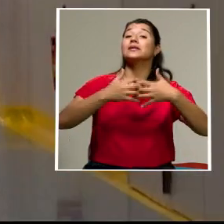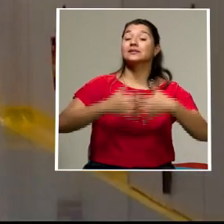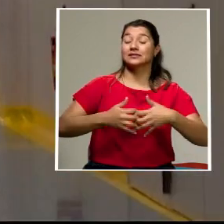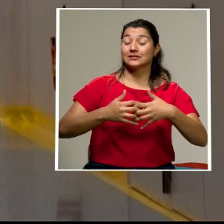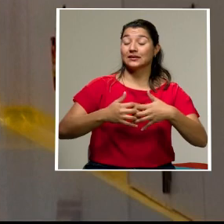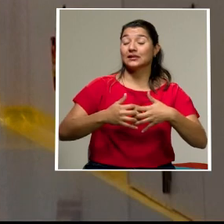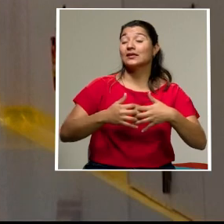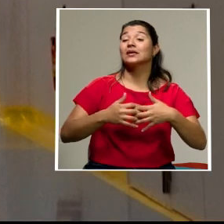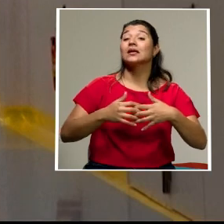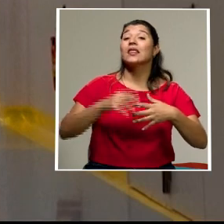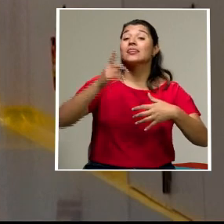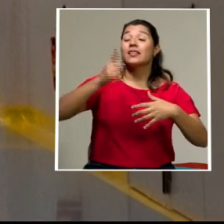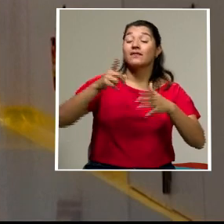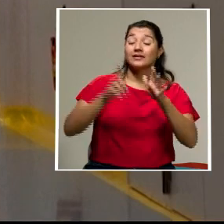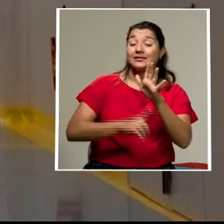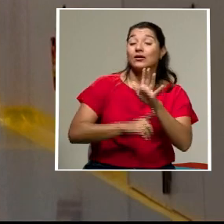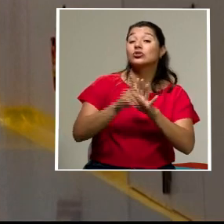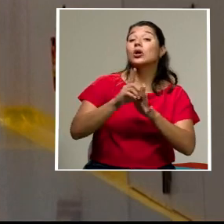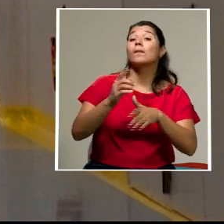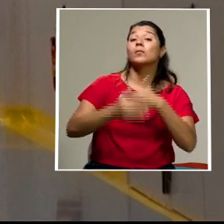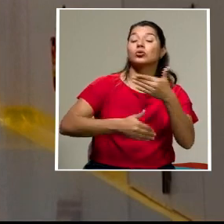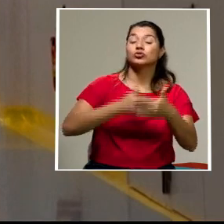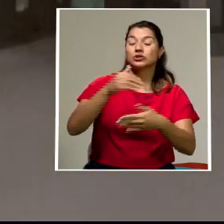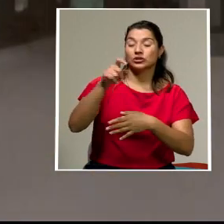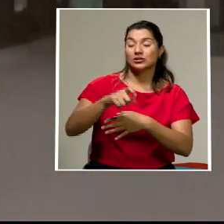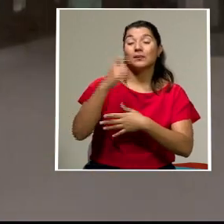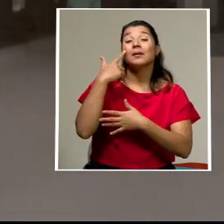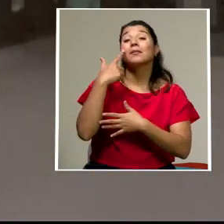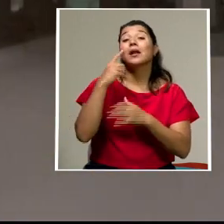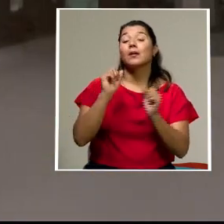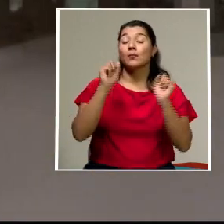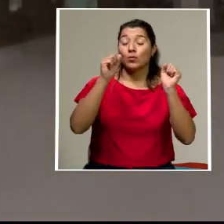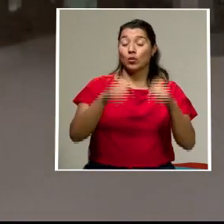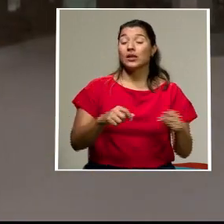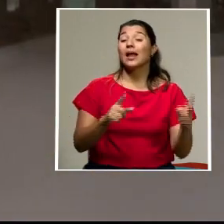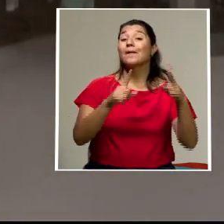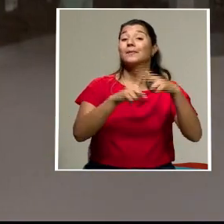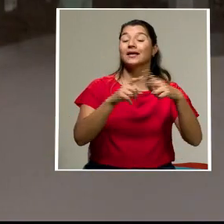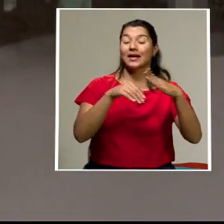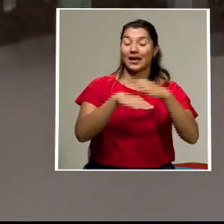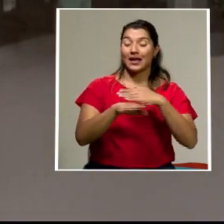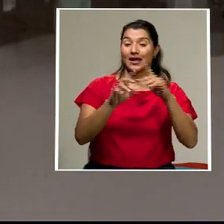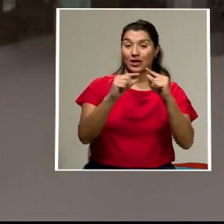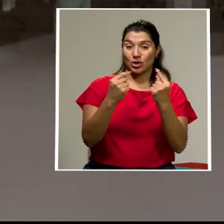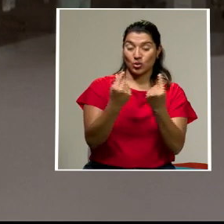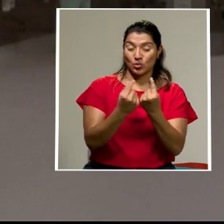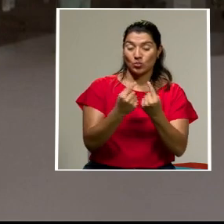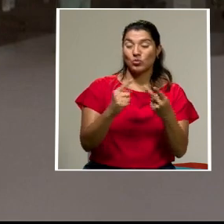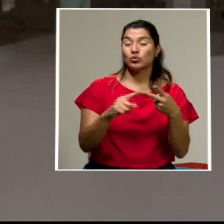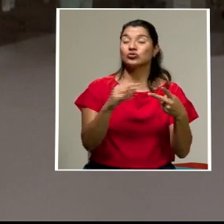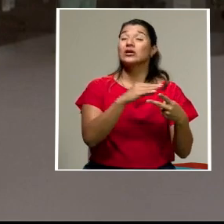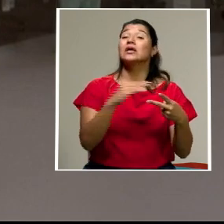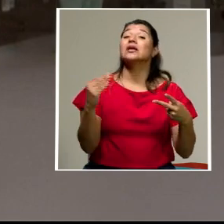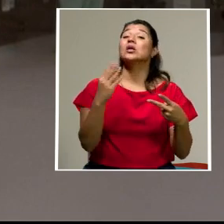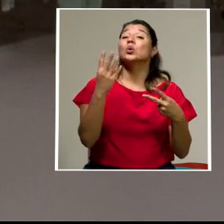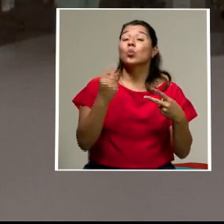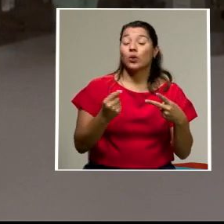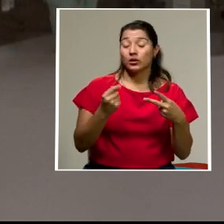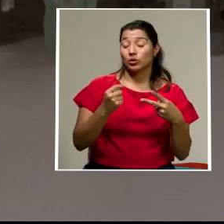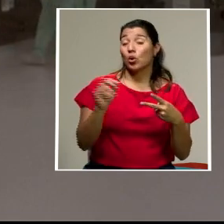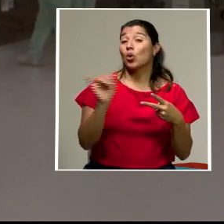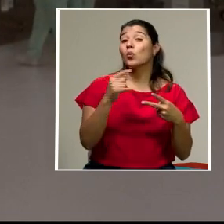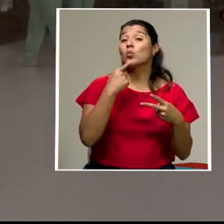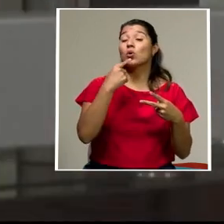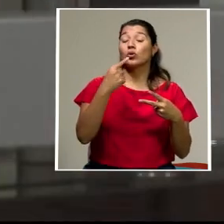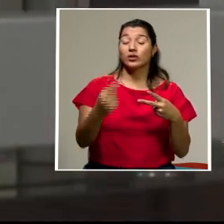que deberá desarrollar los procesos necesarios para poder aplicarla en los grupos y las dosis en el que esté adscrito al